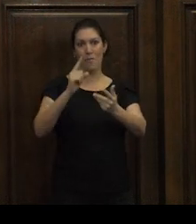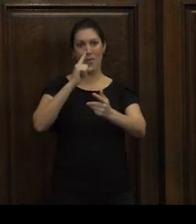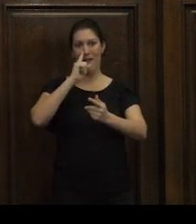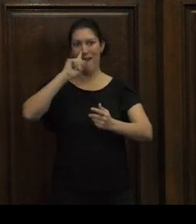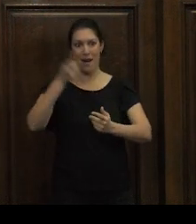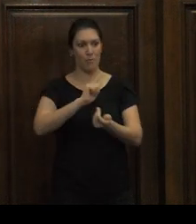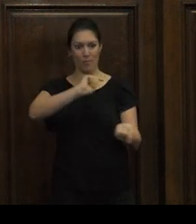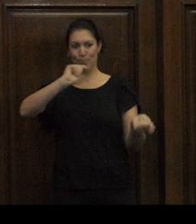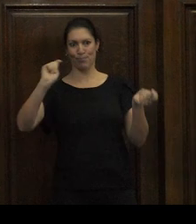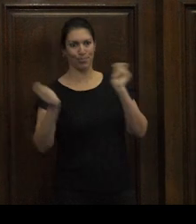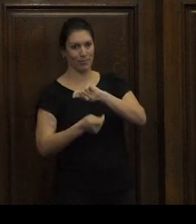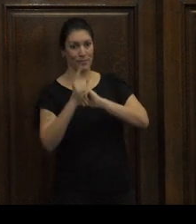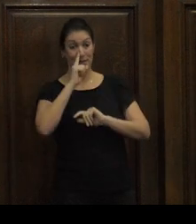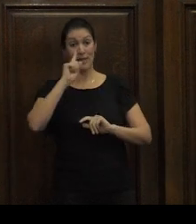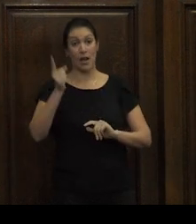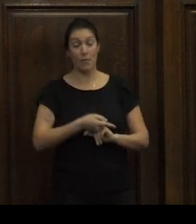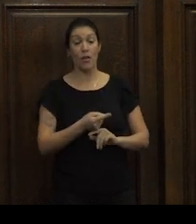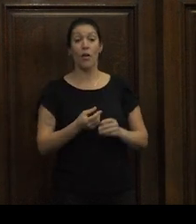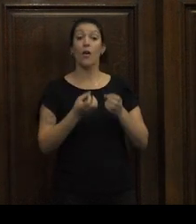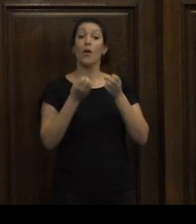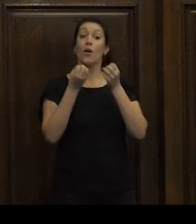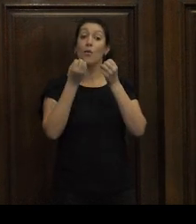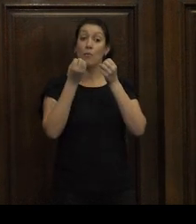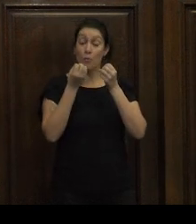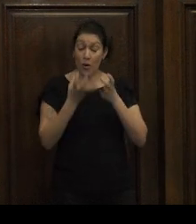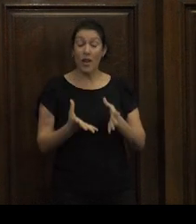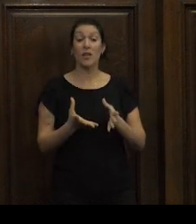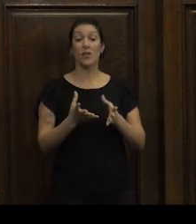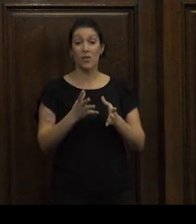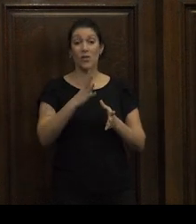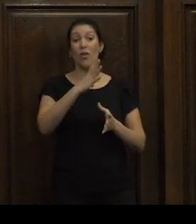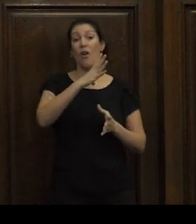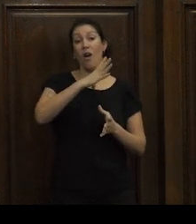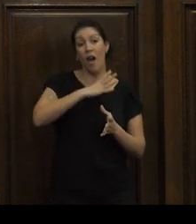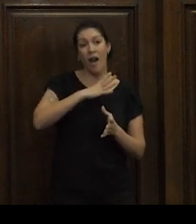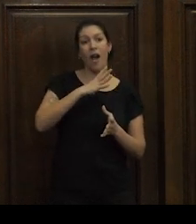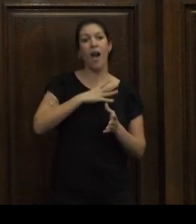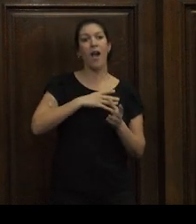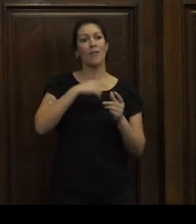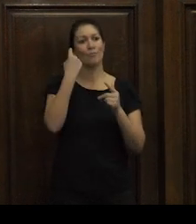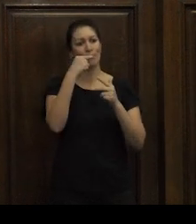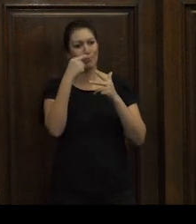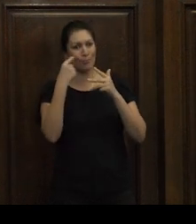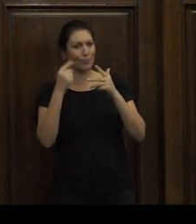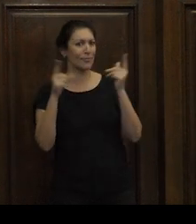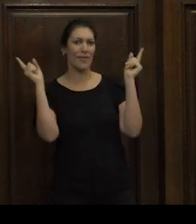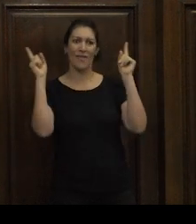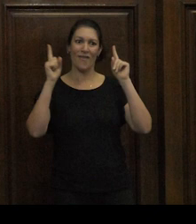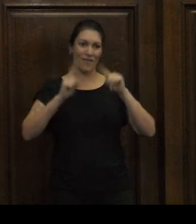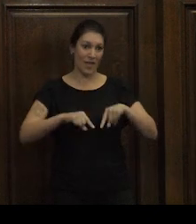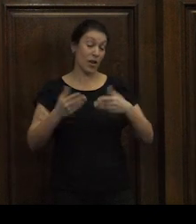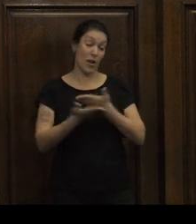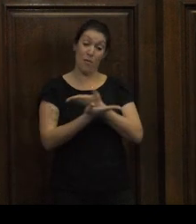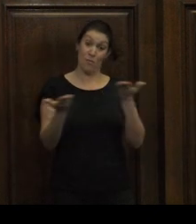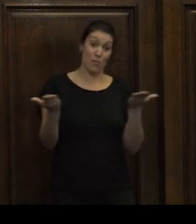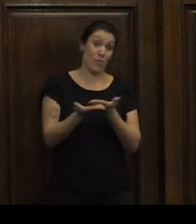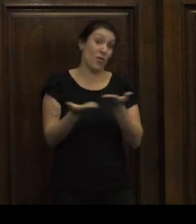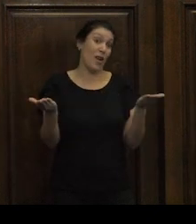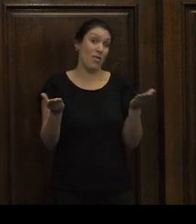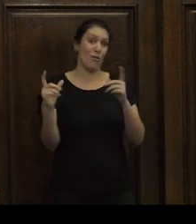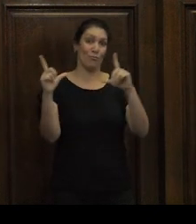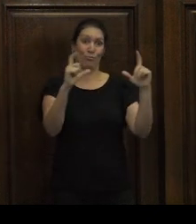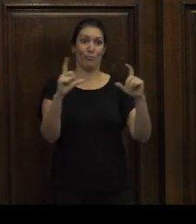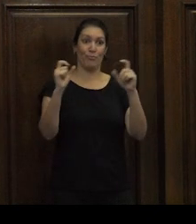va muy rápido, ¿no? Y por eso proliferan muchos síntomas e indicios, ¿no? Algunos de los cuales estoy acá